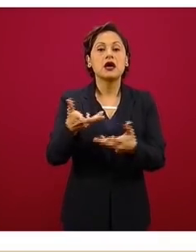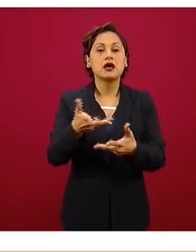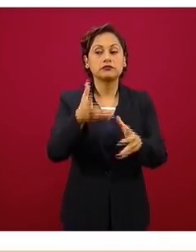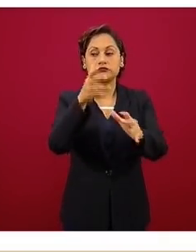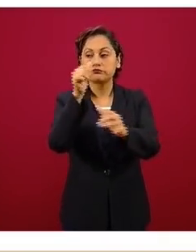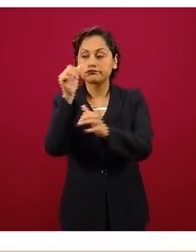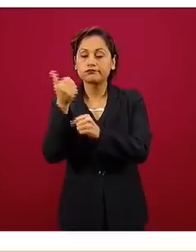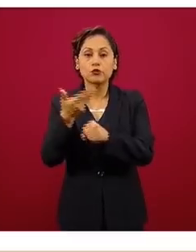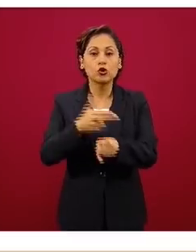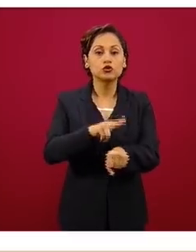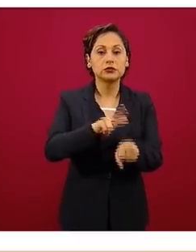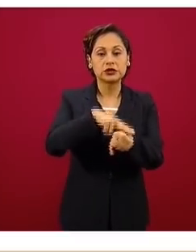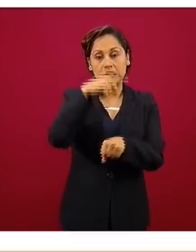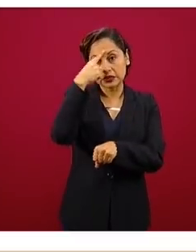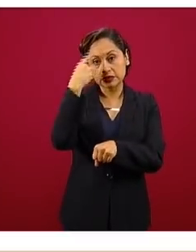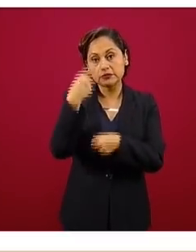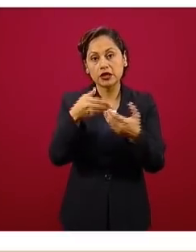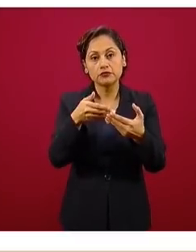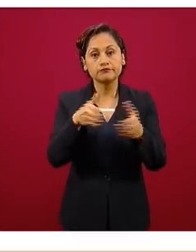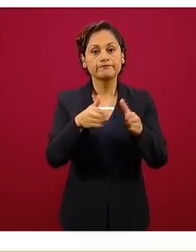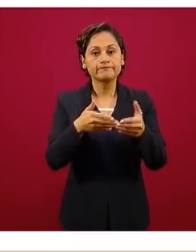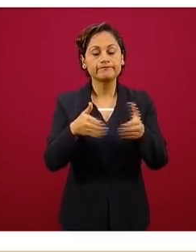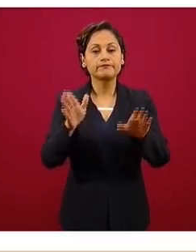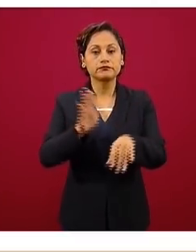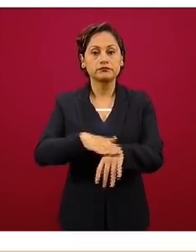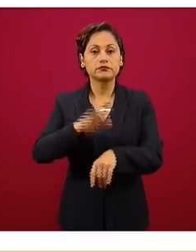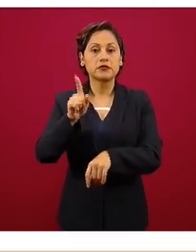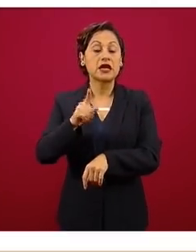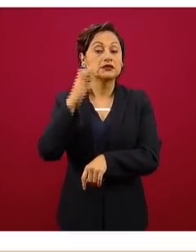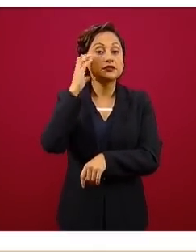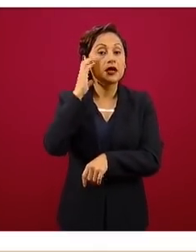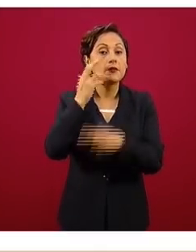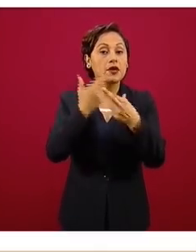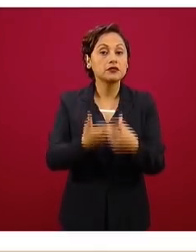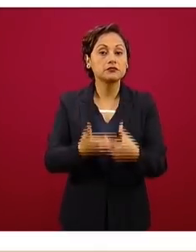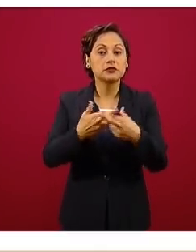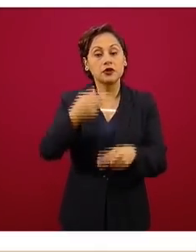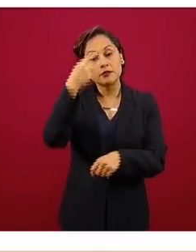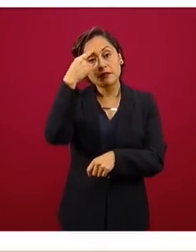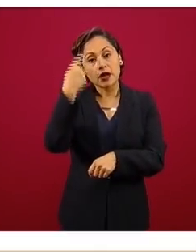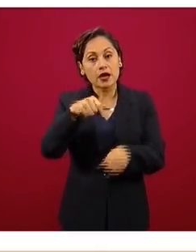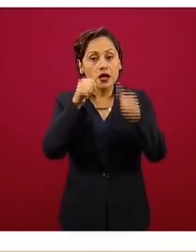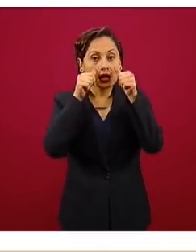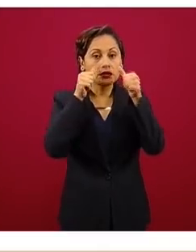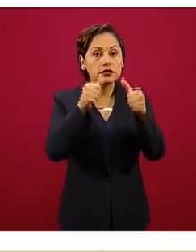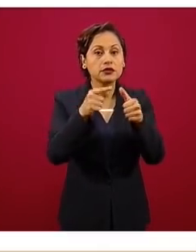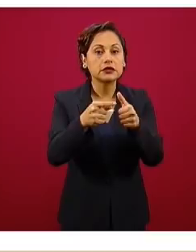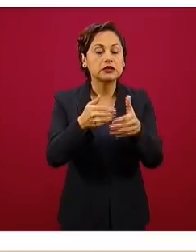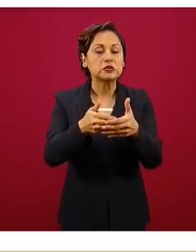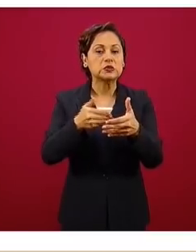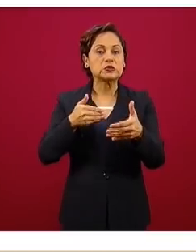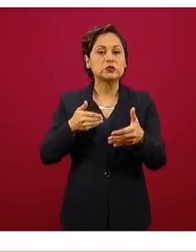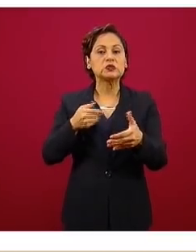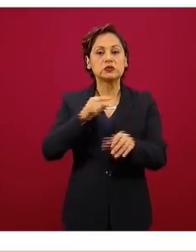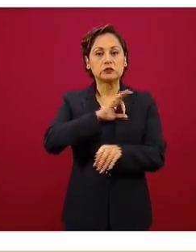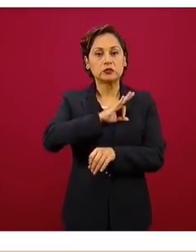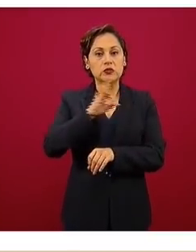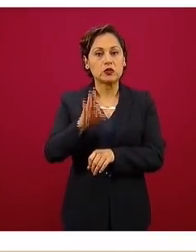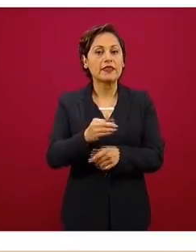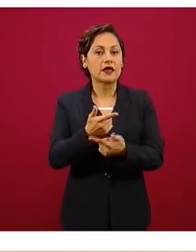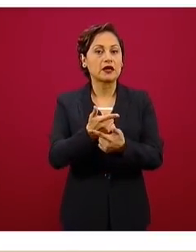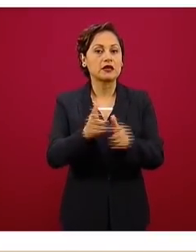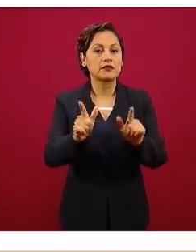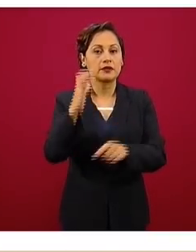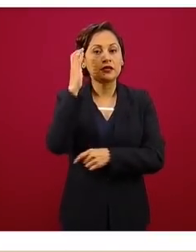estas localidades, lo que permitió reducir la amenaza de que pudieran sobreocuparse. La penúltima diapositiva muestra el